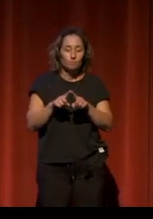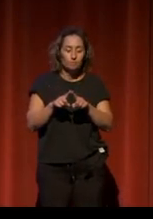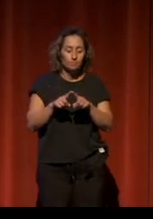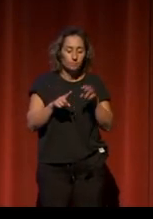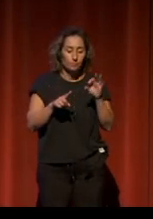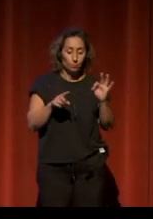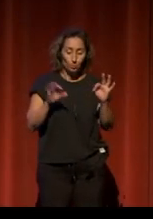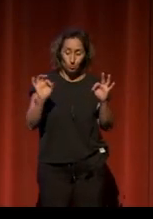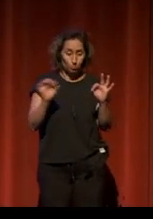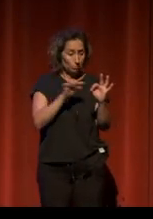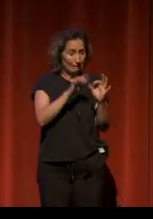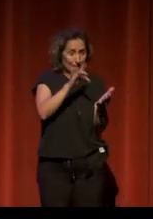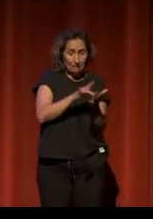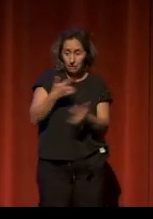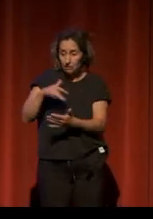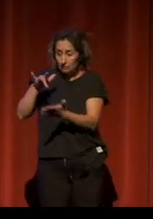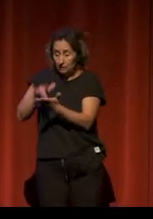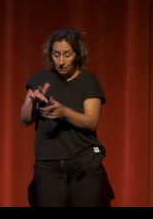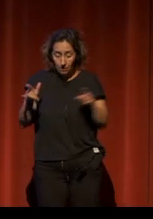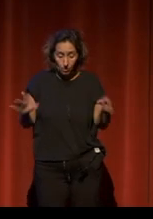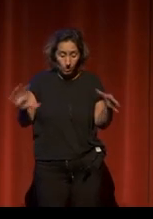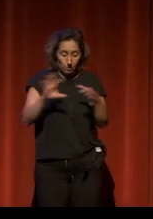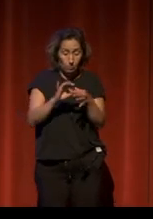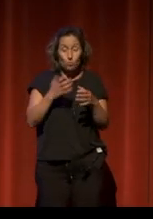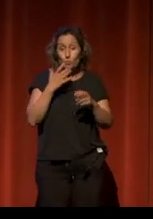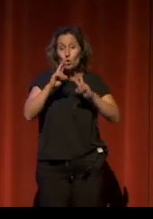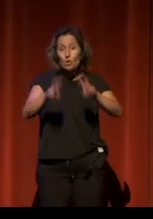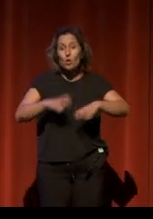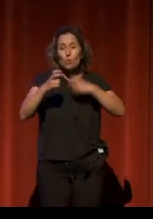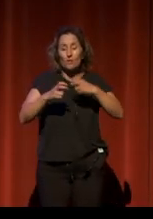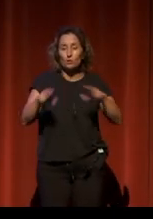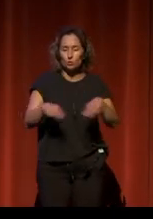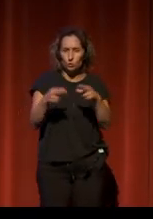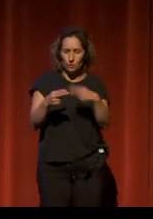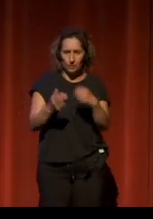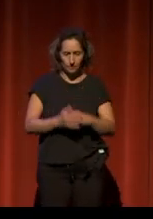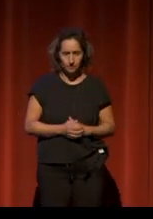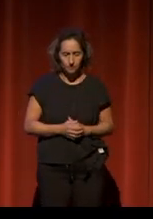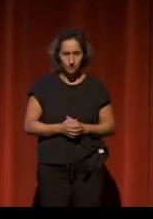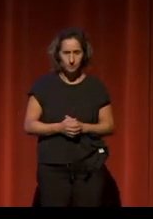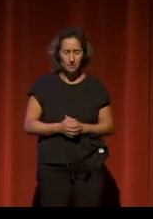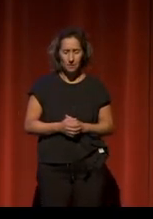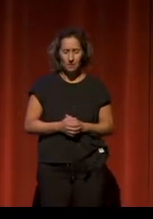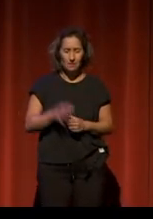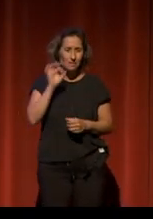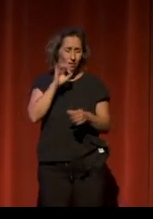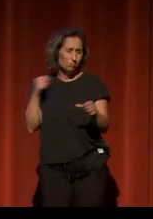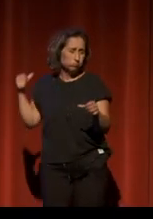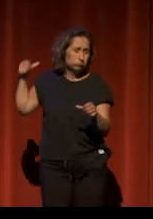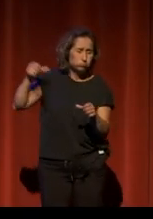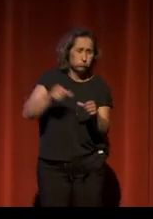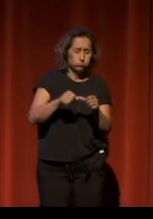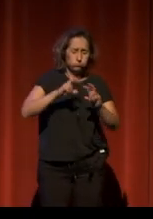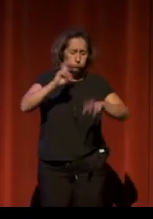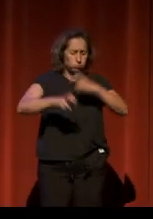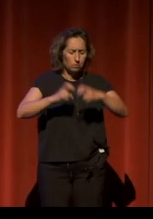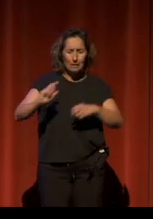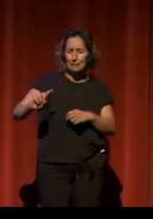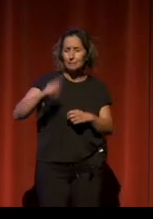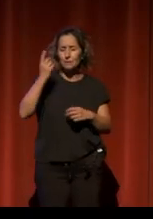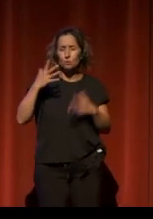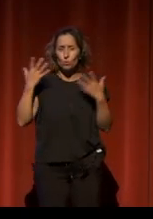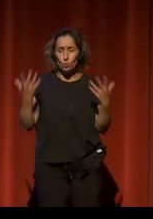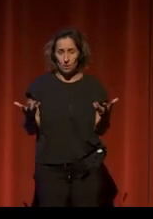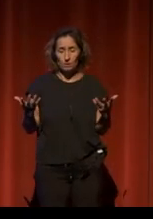puntos que ya estaban ahí no Innovación social en este caso Cuál es la innovación más disruptiva de los últimos siglos Bueno pues desde mi punto de vista aquella que